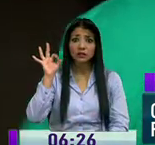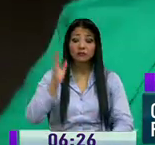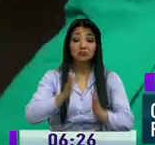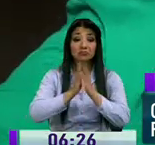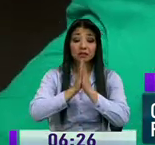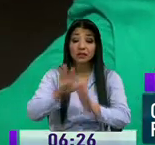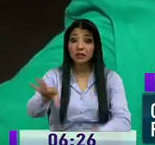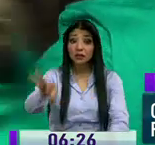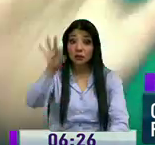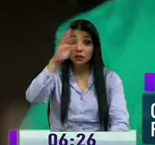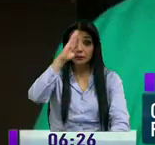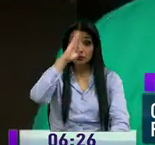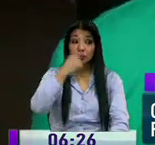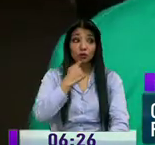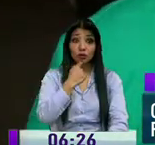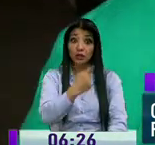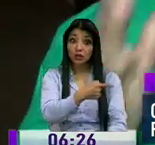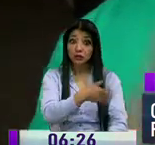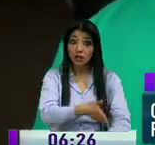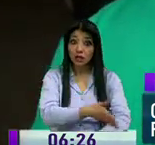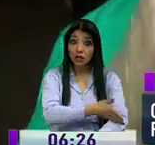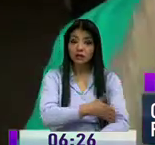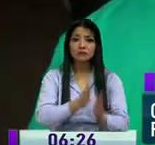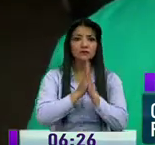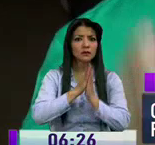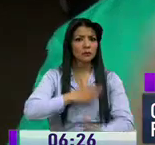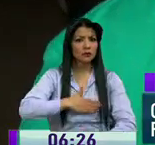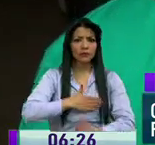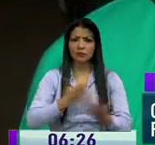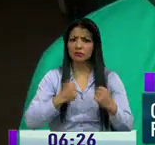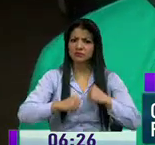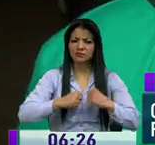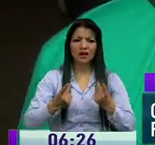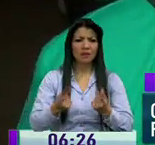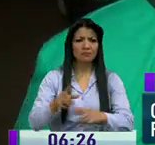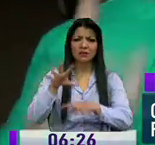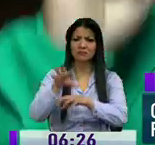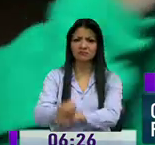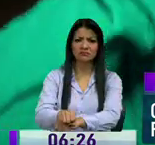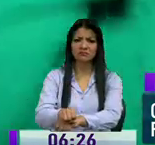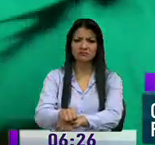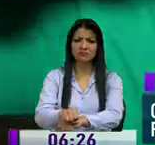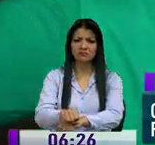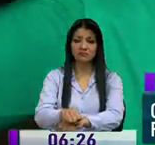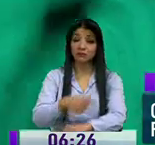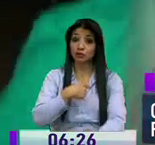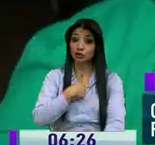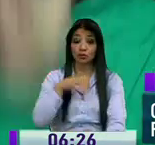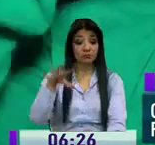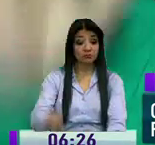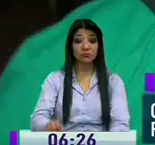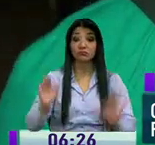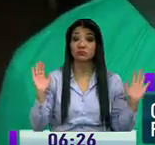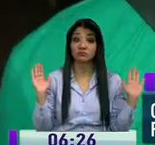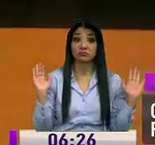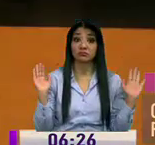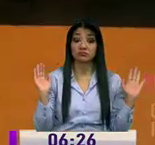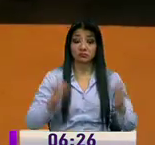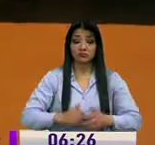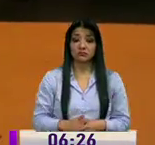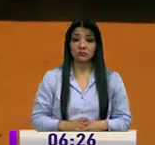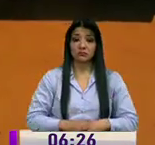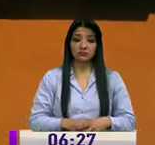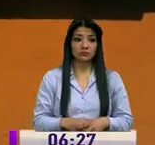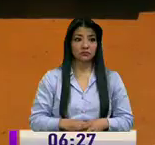la policía ya le dije antes también, yo quiero que hagan la captura de este man. Para no hacerla yo, le digo, hagan la captura ustedes. Desde